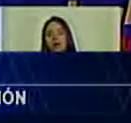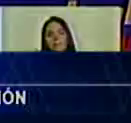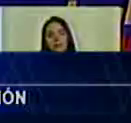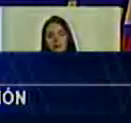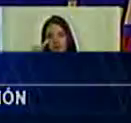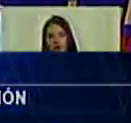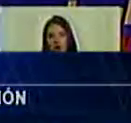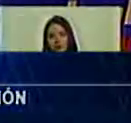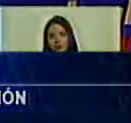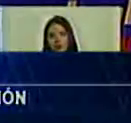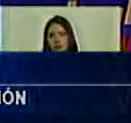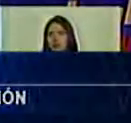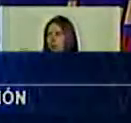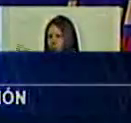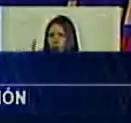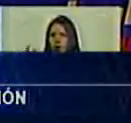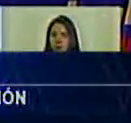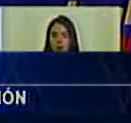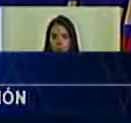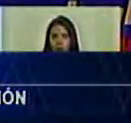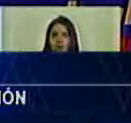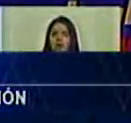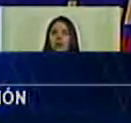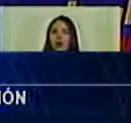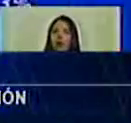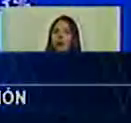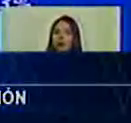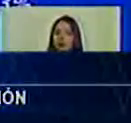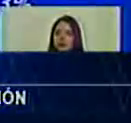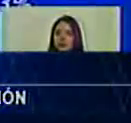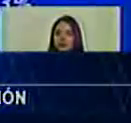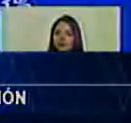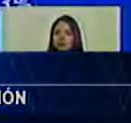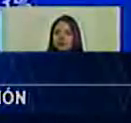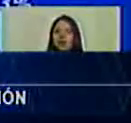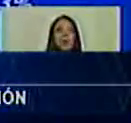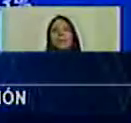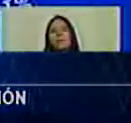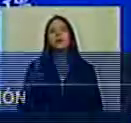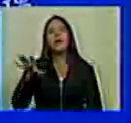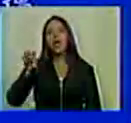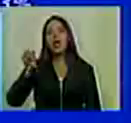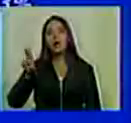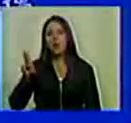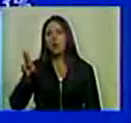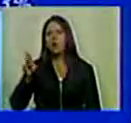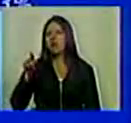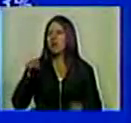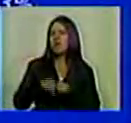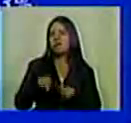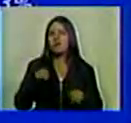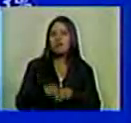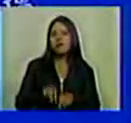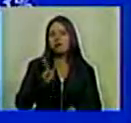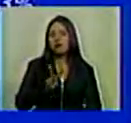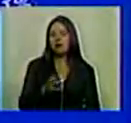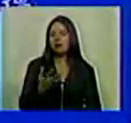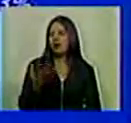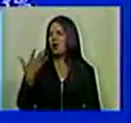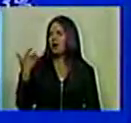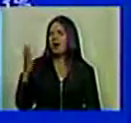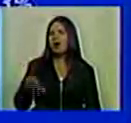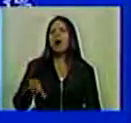participación electoral. Búsquenmelo, muéstrenmelo. Porque el Parlamento Europeo, que se la pasa hablando mal de Venezuela, la última participación